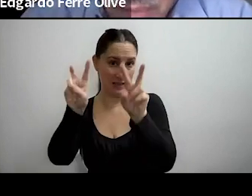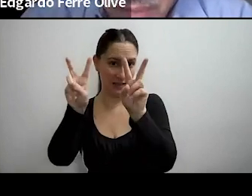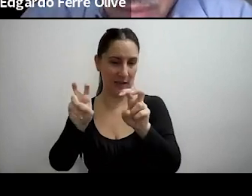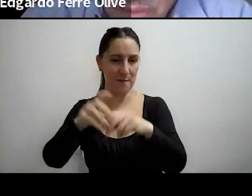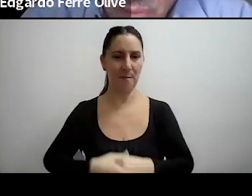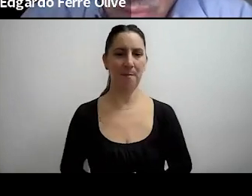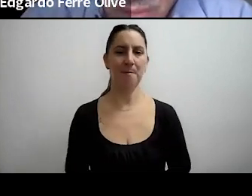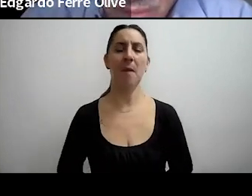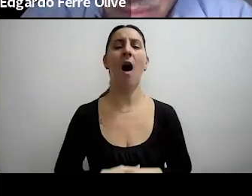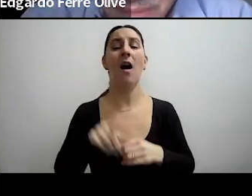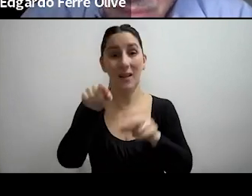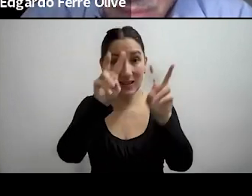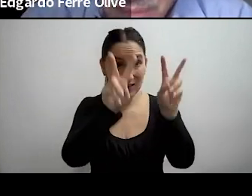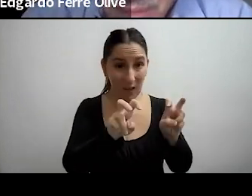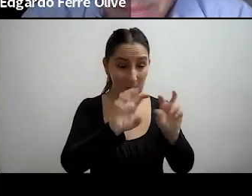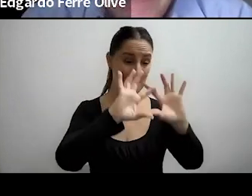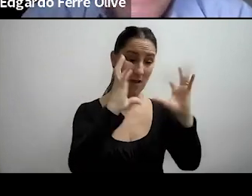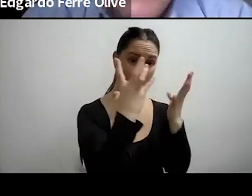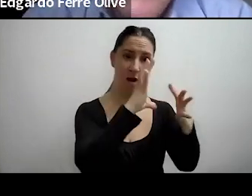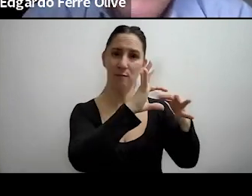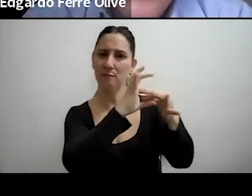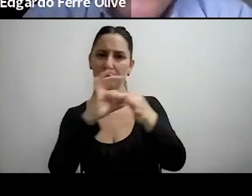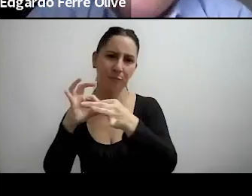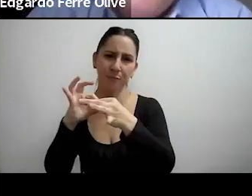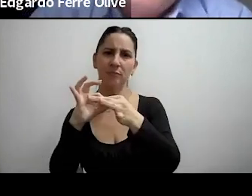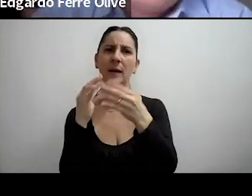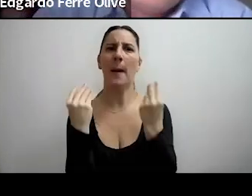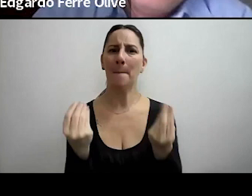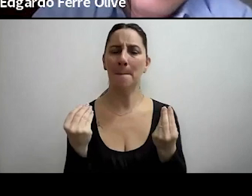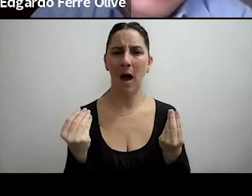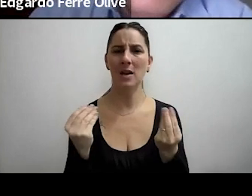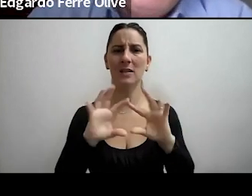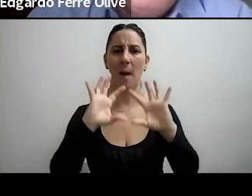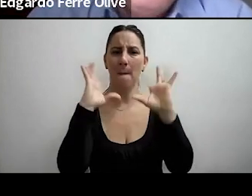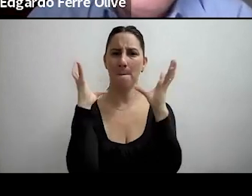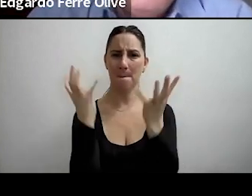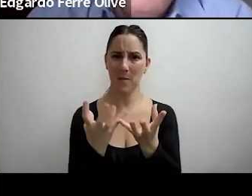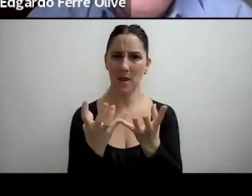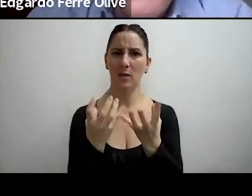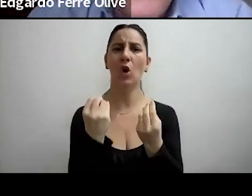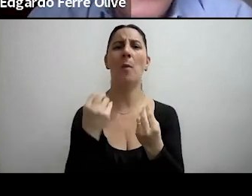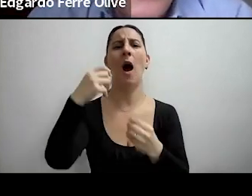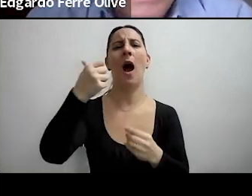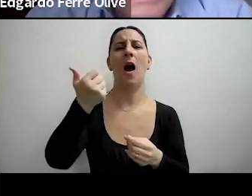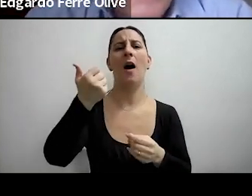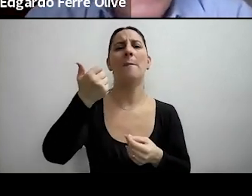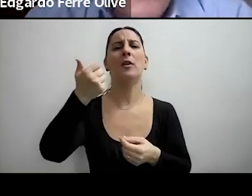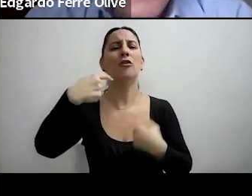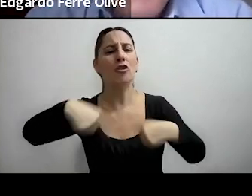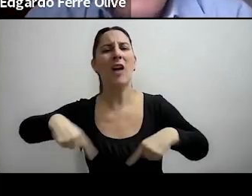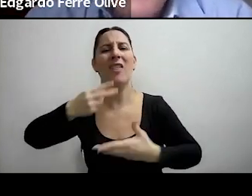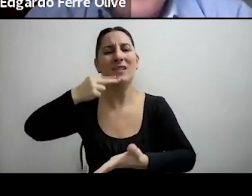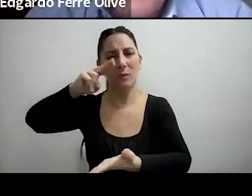relacionándolo obviamente con qué es lo que está pasando en el ambiente y cómo se puede insertar aspectos de tributación en